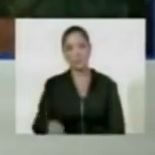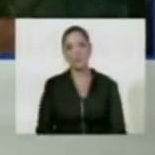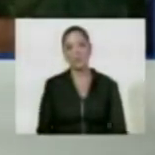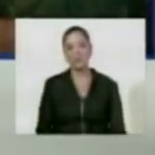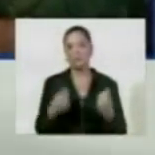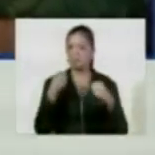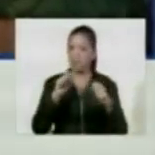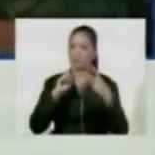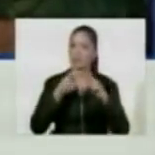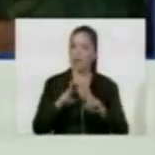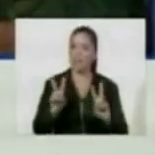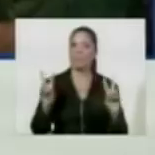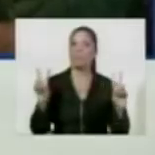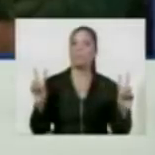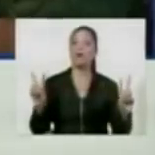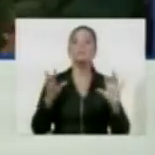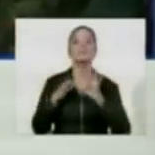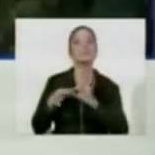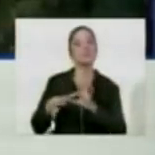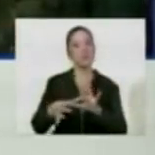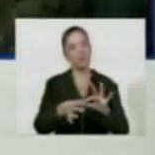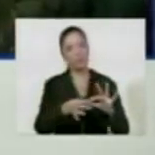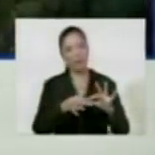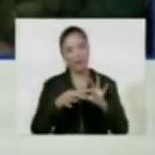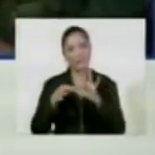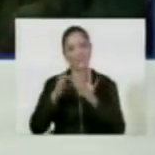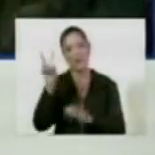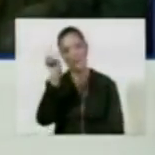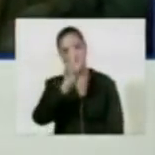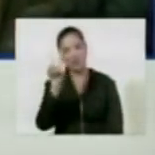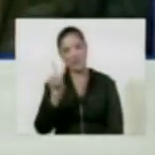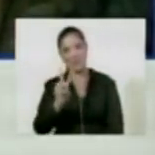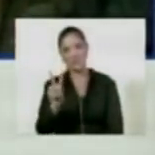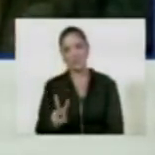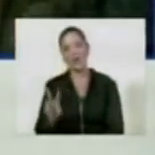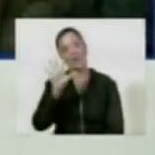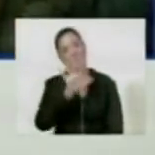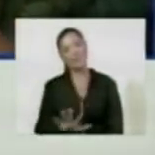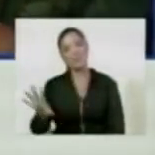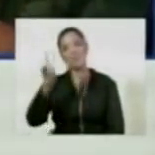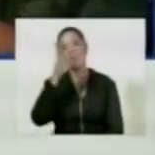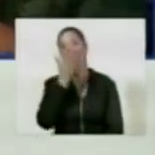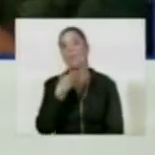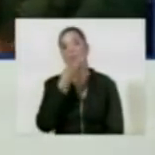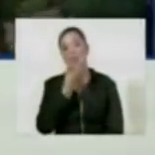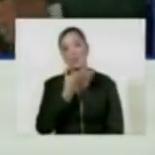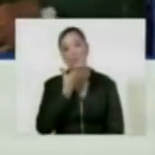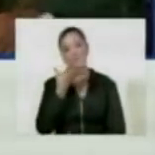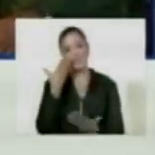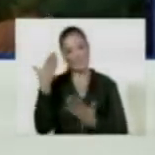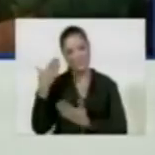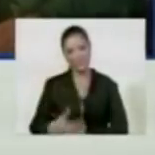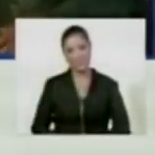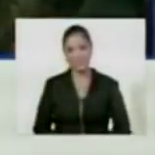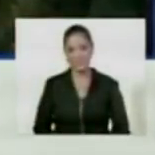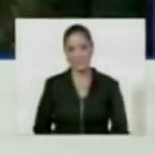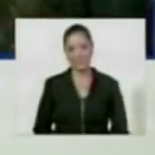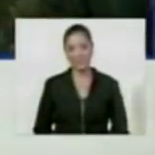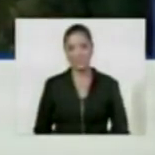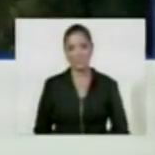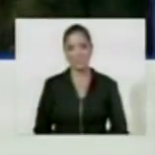paz, de soberanía, de Venezuela, la Venezuela bonita. Adelante.